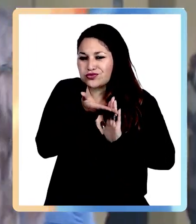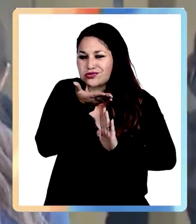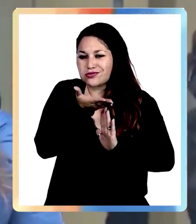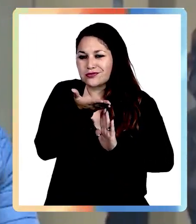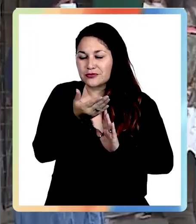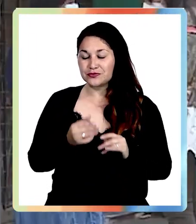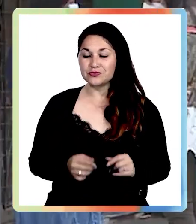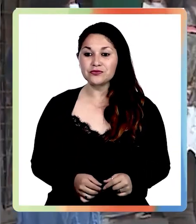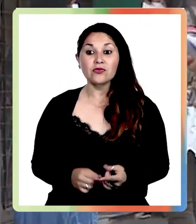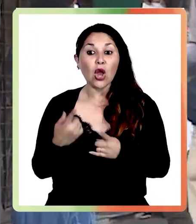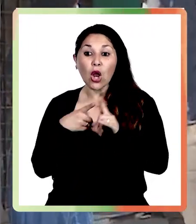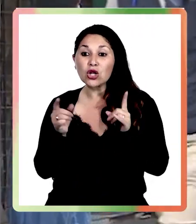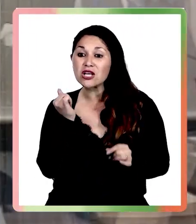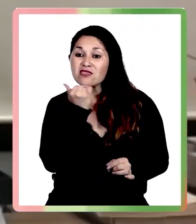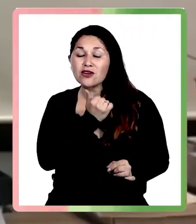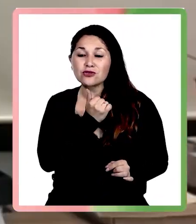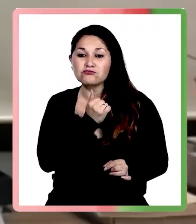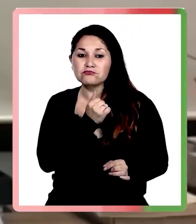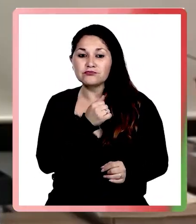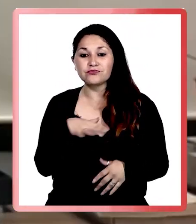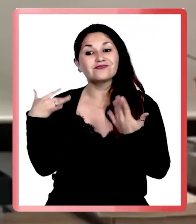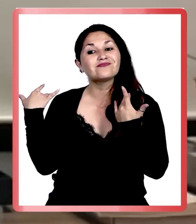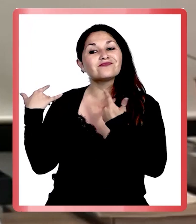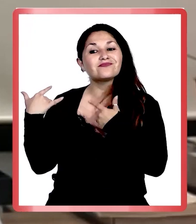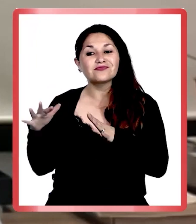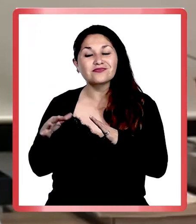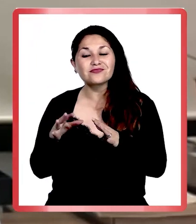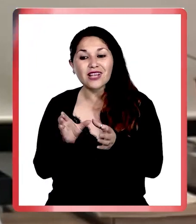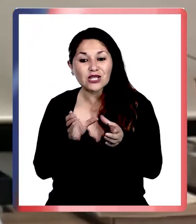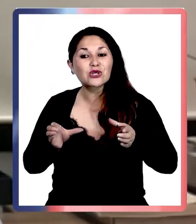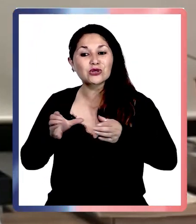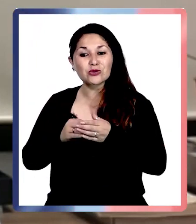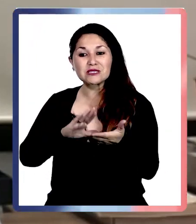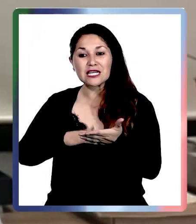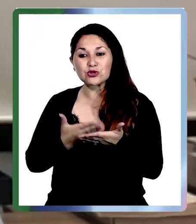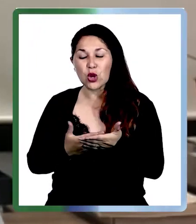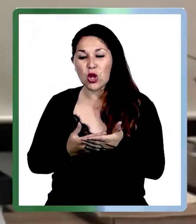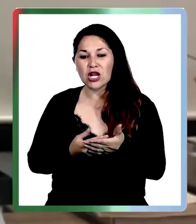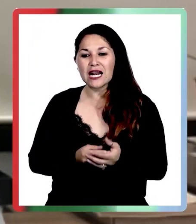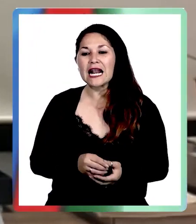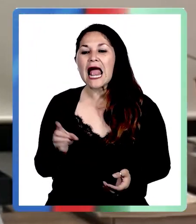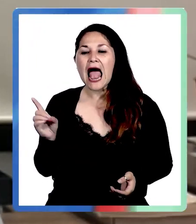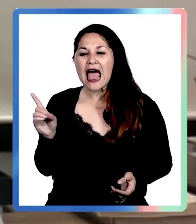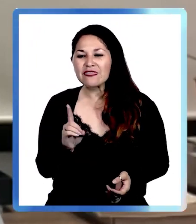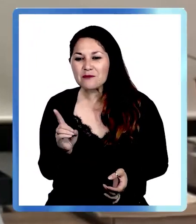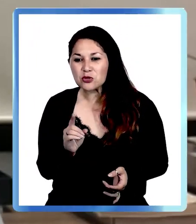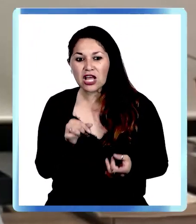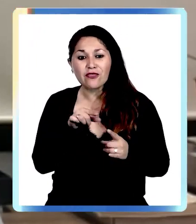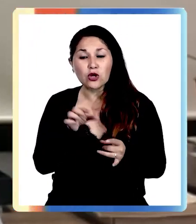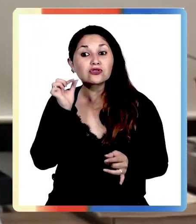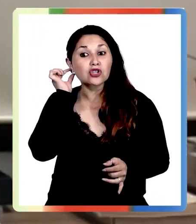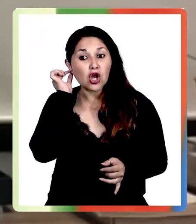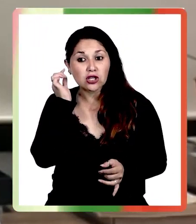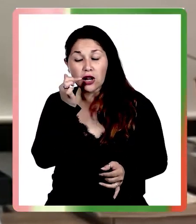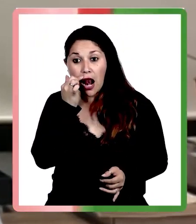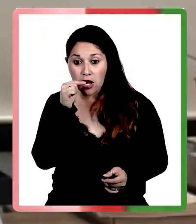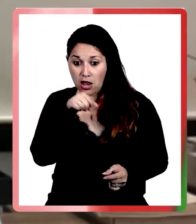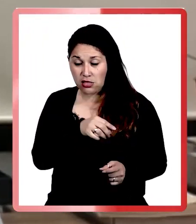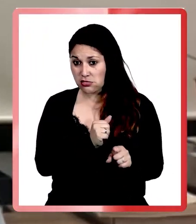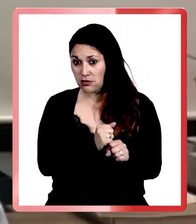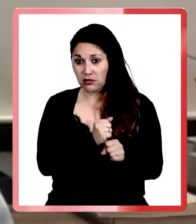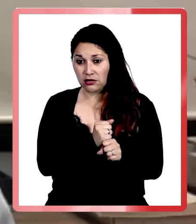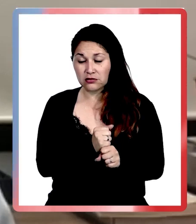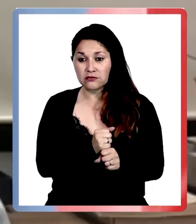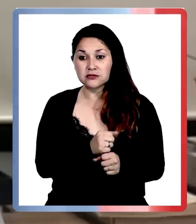Además, cometió otro error, no tomó en cuenta a la Comisión de Salud de la Cámara de Diputados. Por lo tanto, las diputadas y diputados de